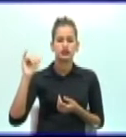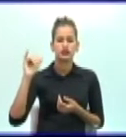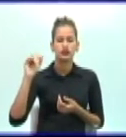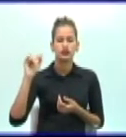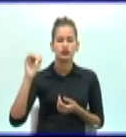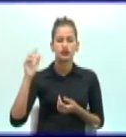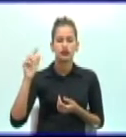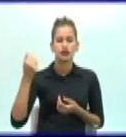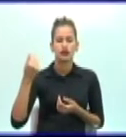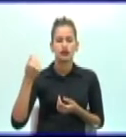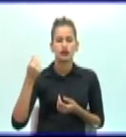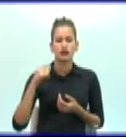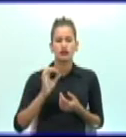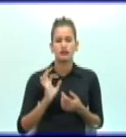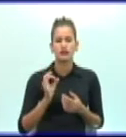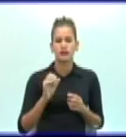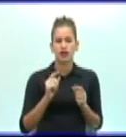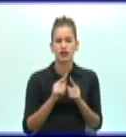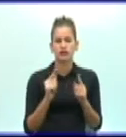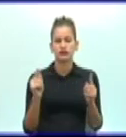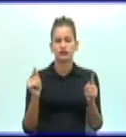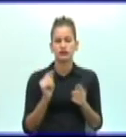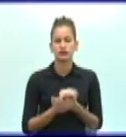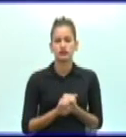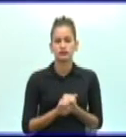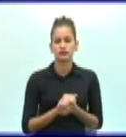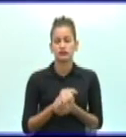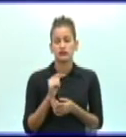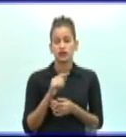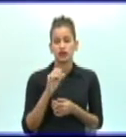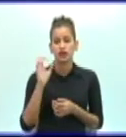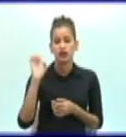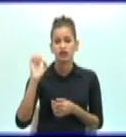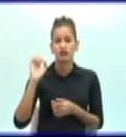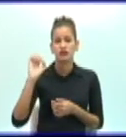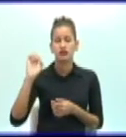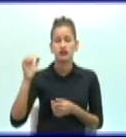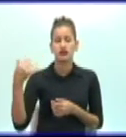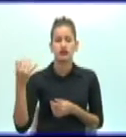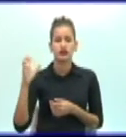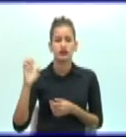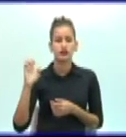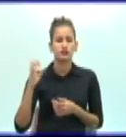Si están en el eje, entonces coinciden.